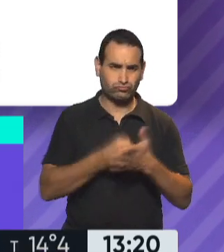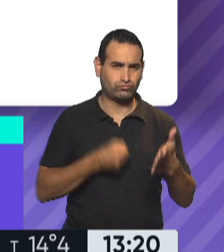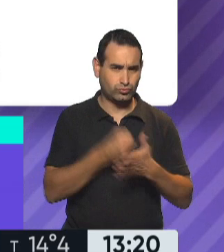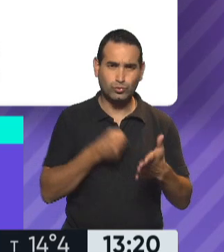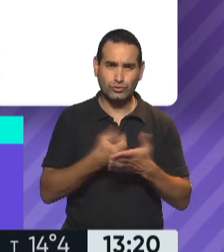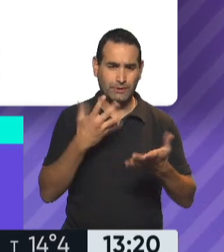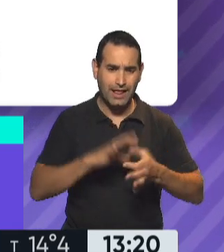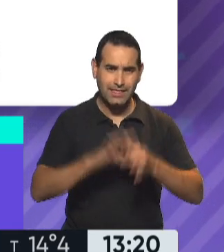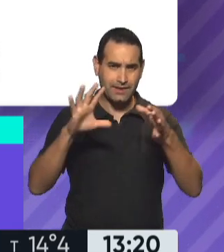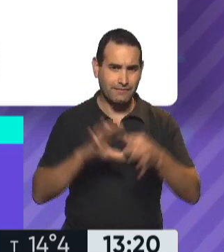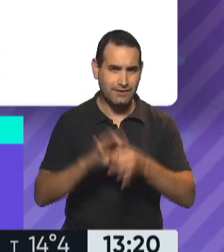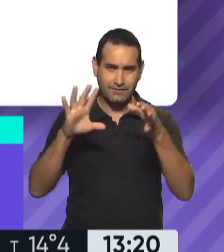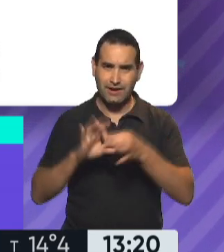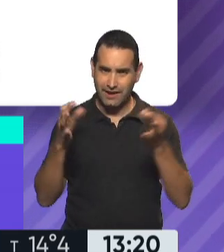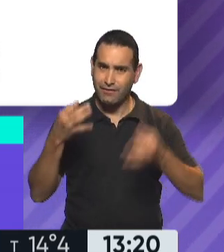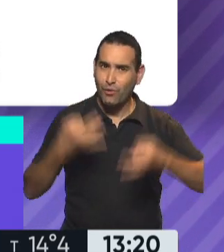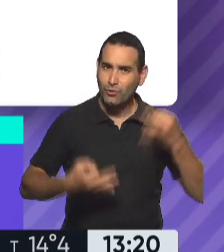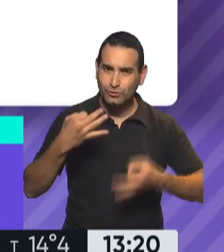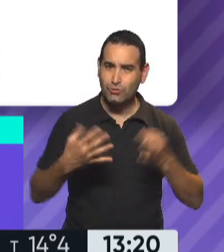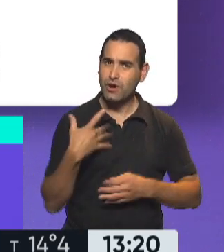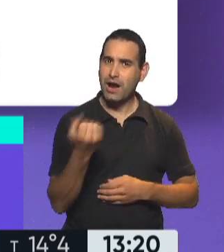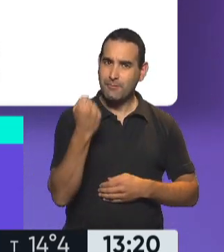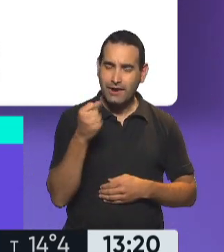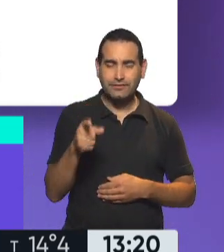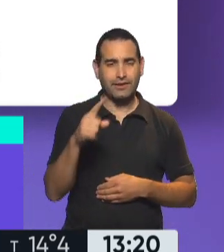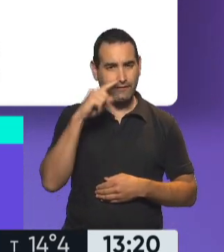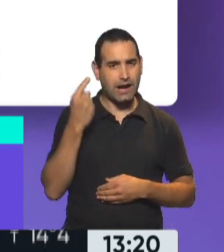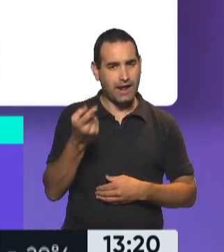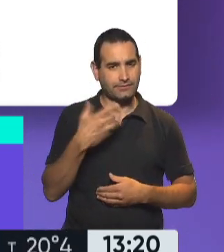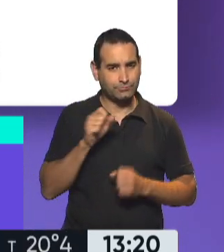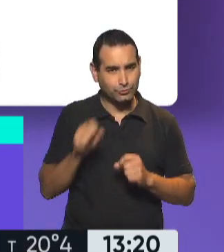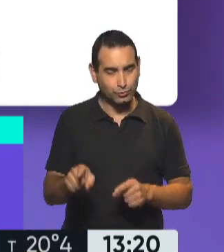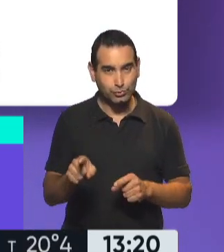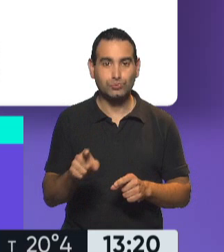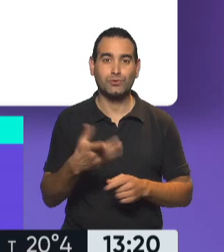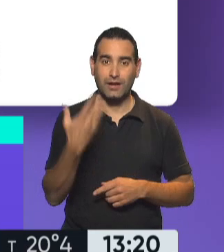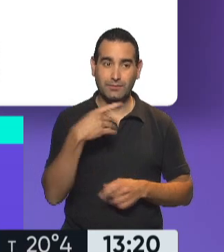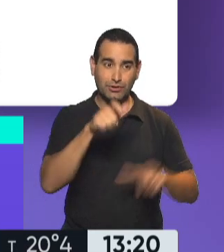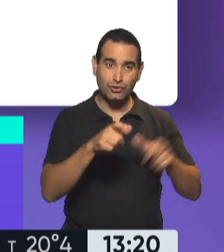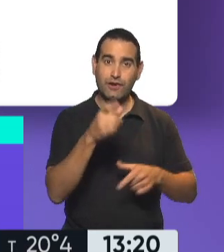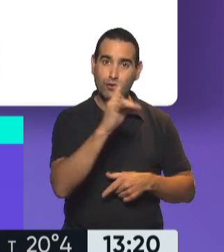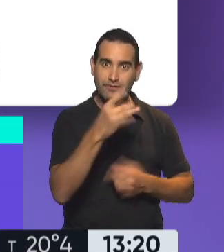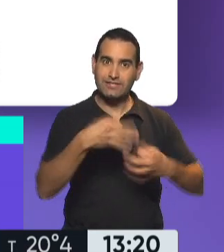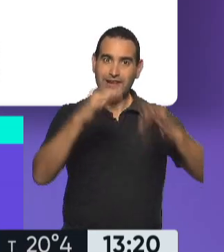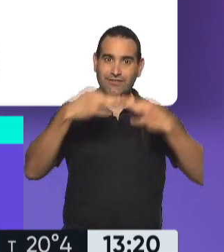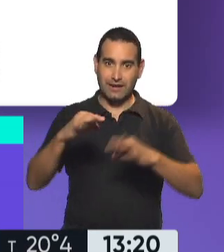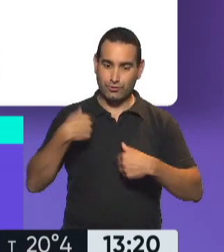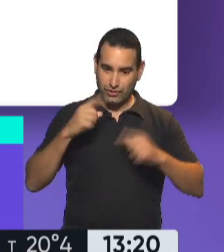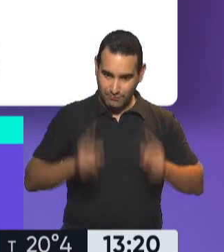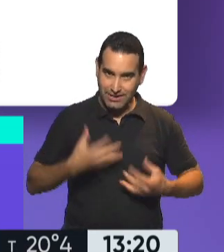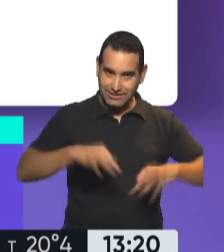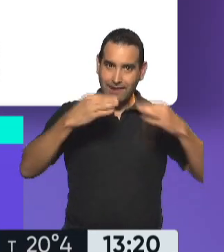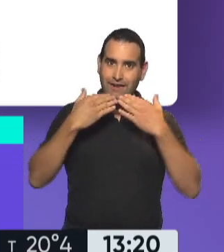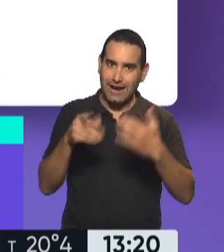por liberar y justicia, y es patria solidaria de Alberto Fernández, que salvó la vida de bolivianos, incluida la nuestra, y nos dio